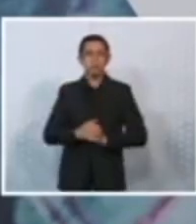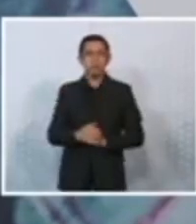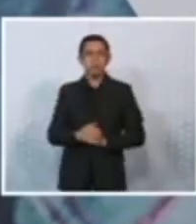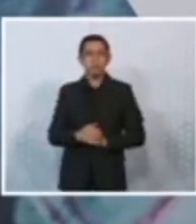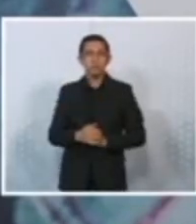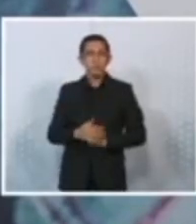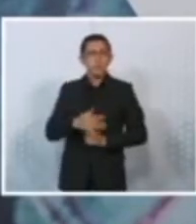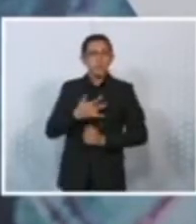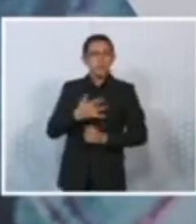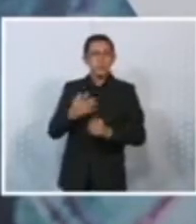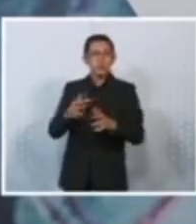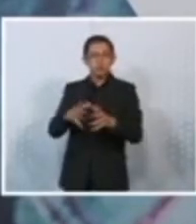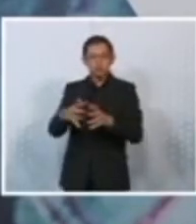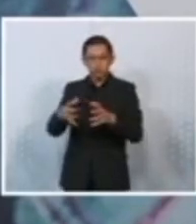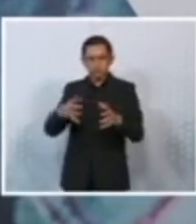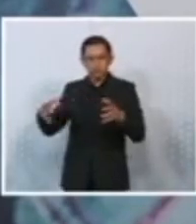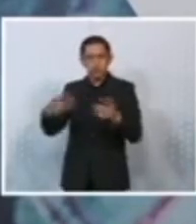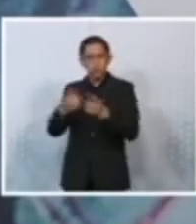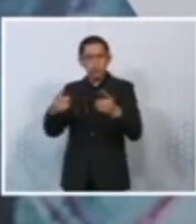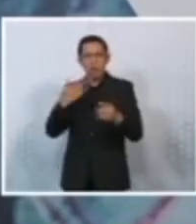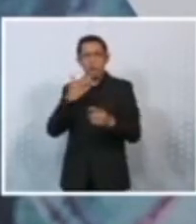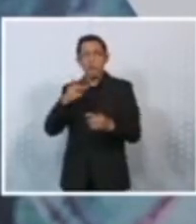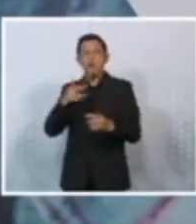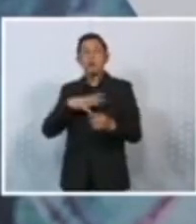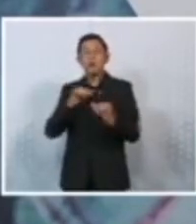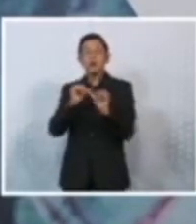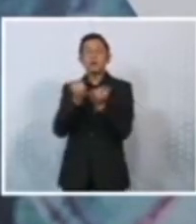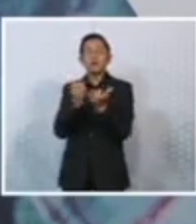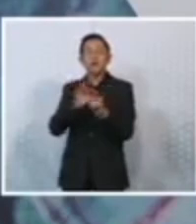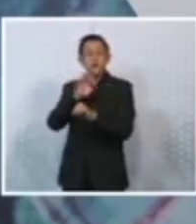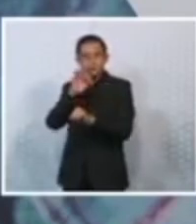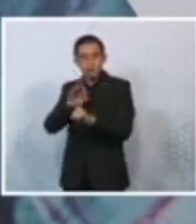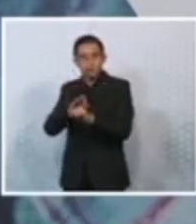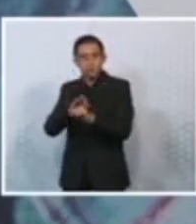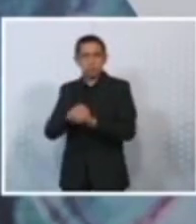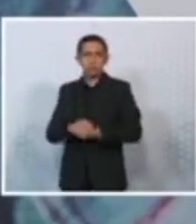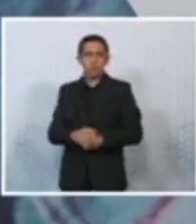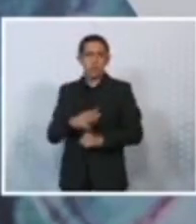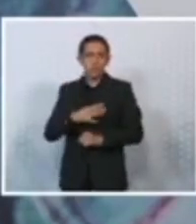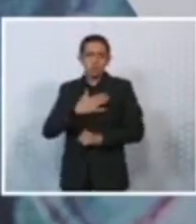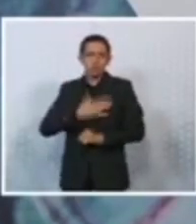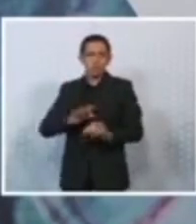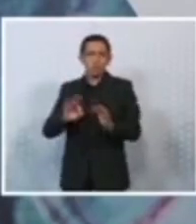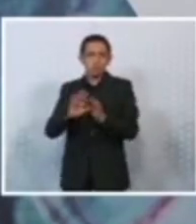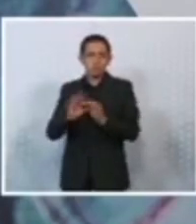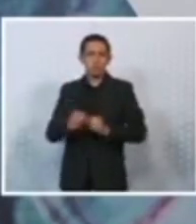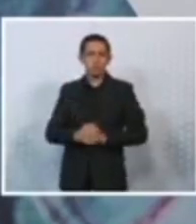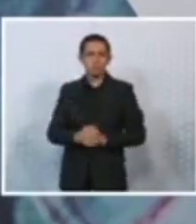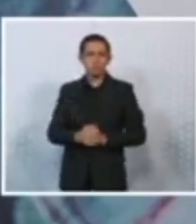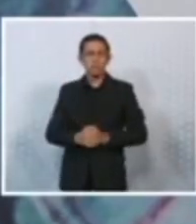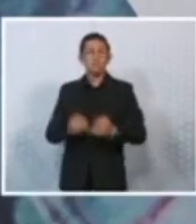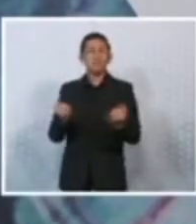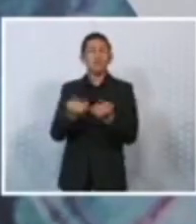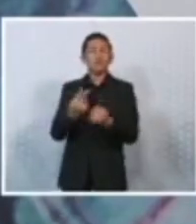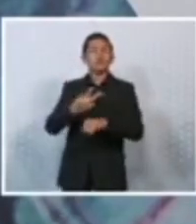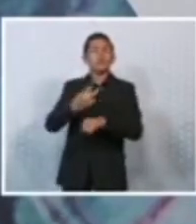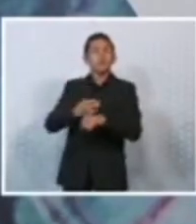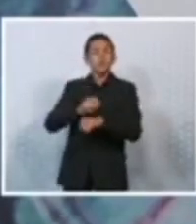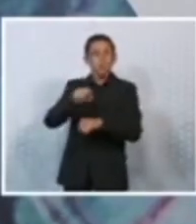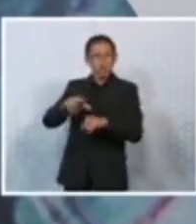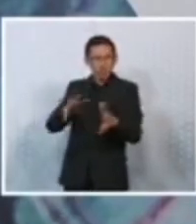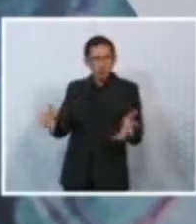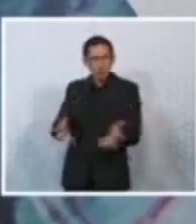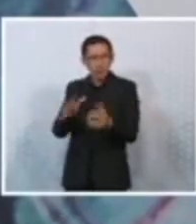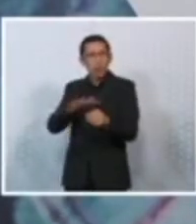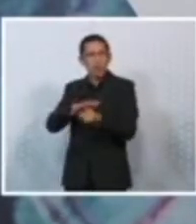hablar de crecimiento sí pero con desarrollo sostenible y sustentable segundo daremos un verdadero